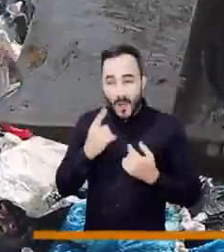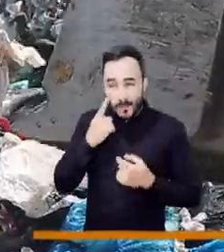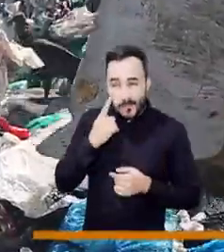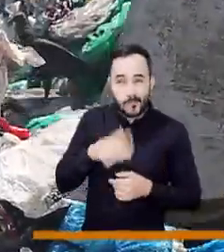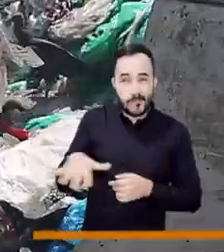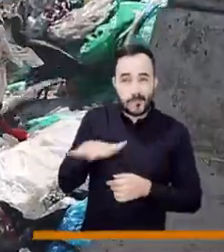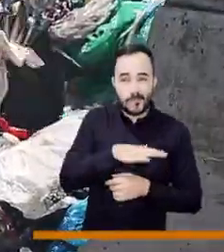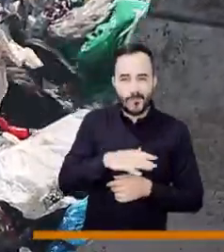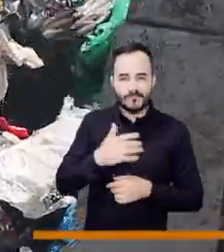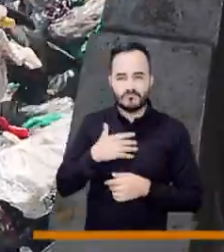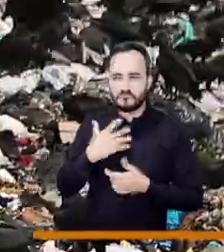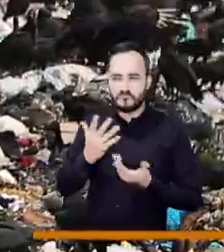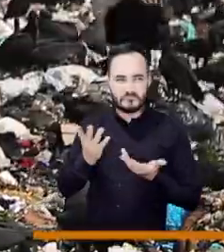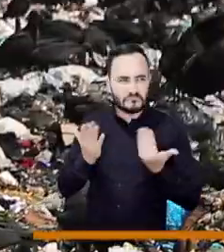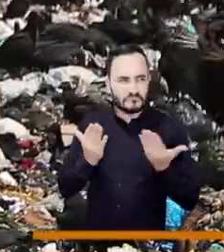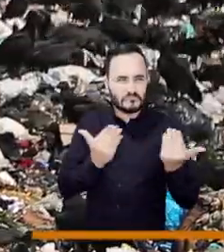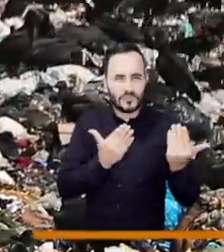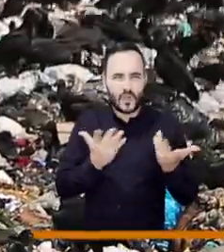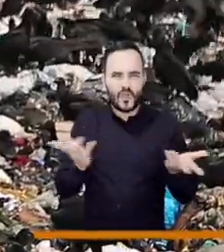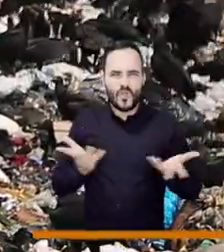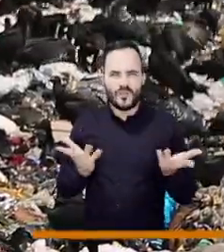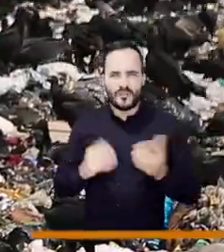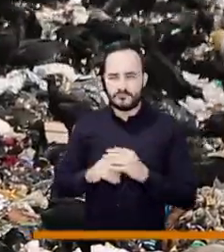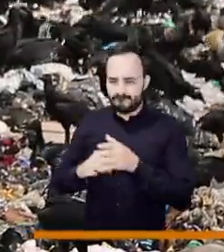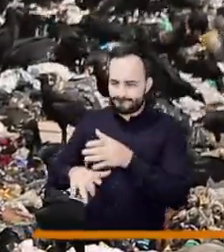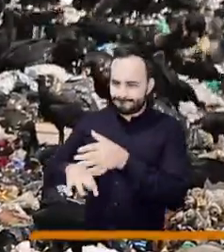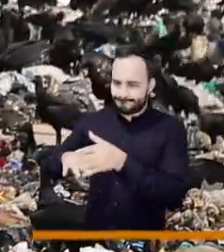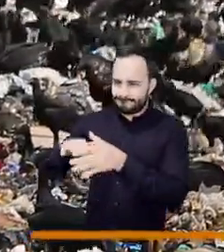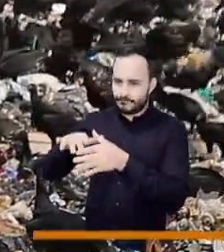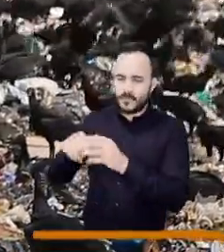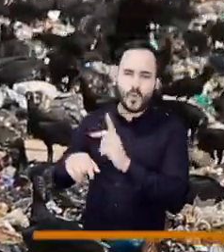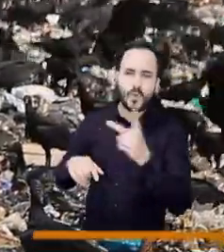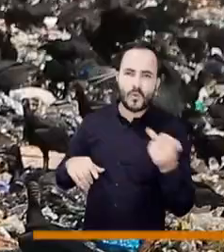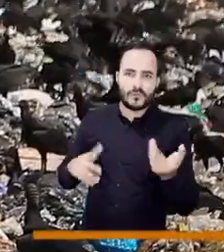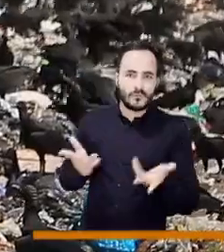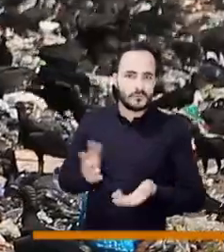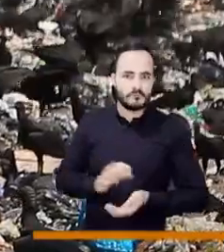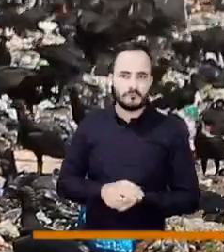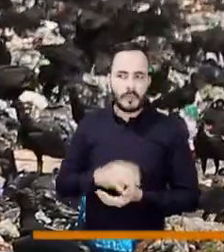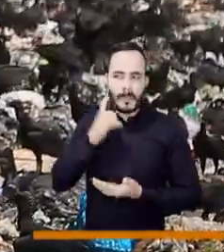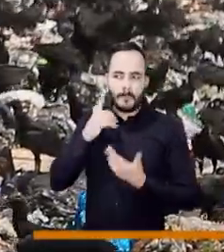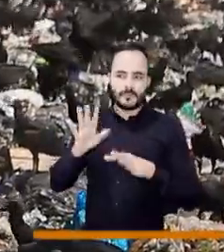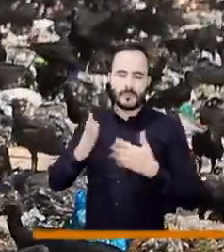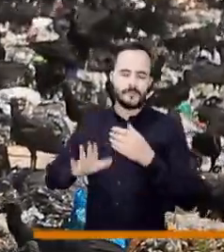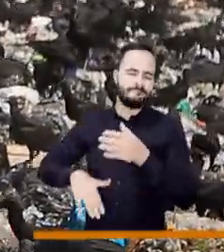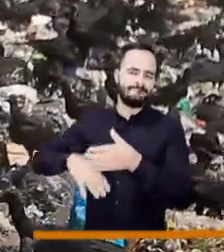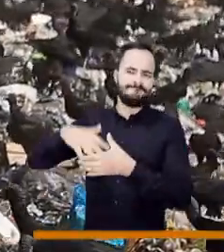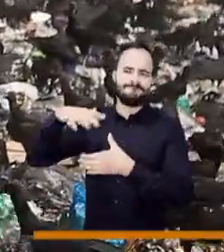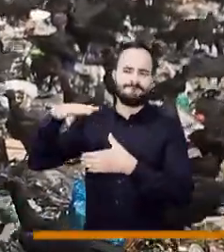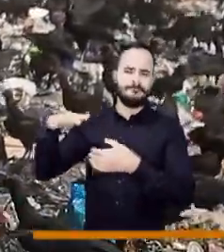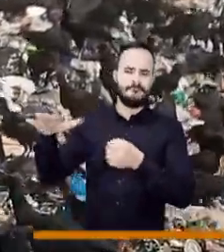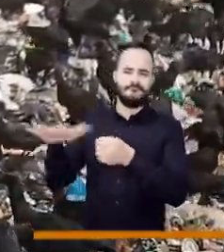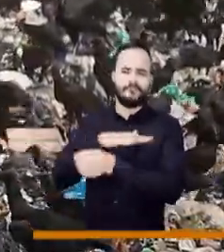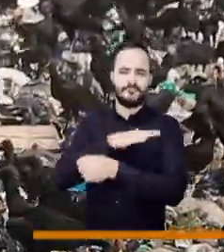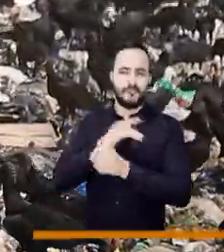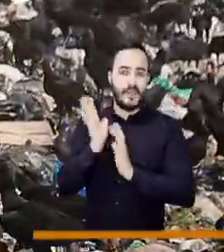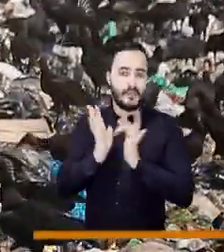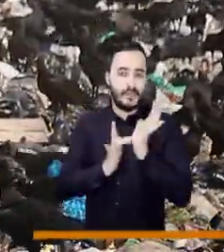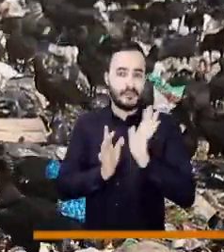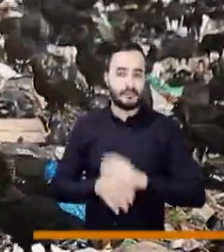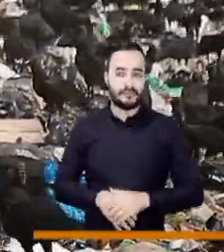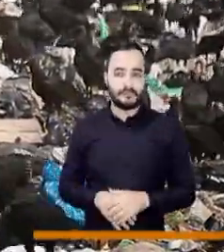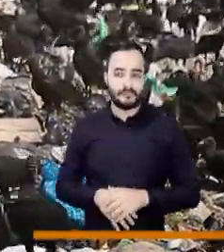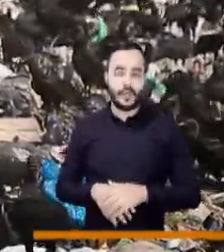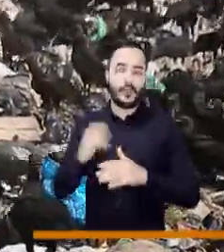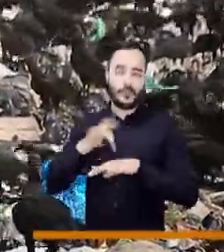en el máximo, digamos, capacidad del vaso que se llama Altair, tendríamos hasta abril. Vamos a abrir otro